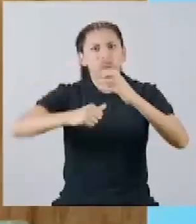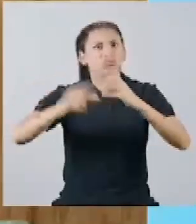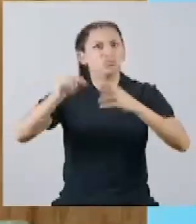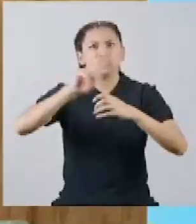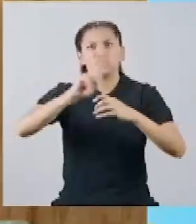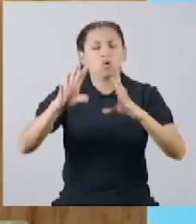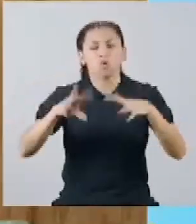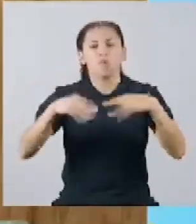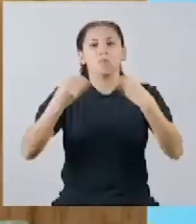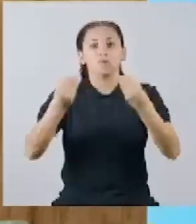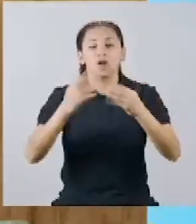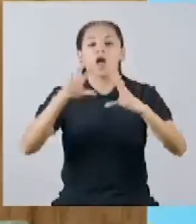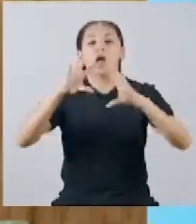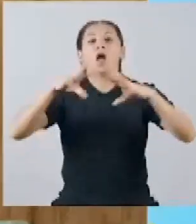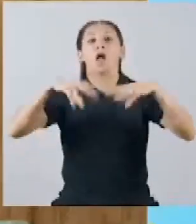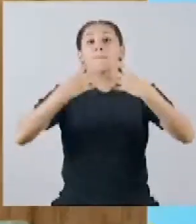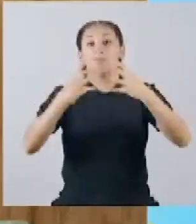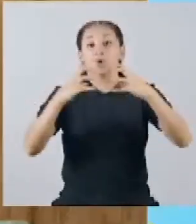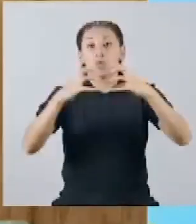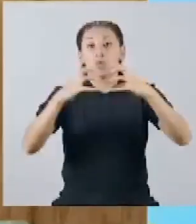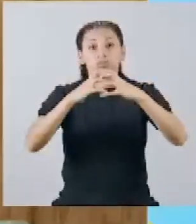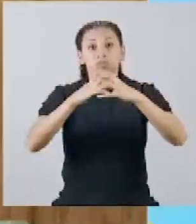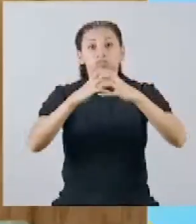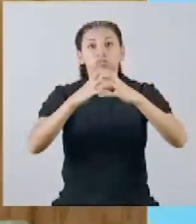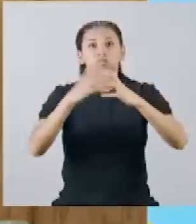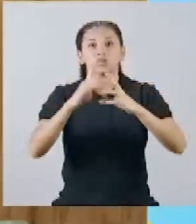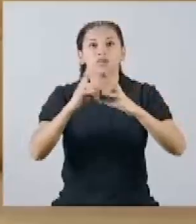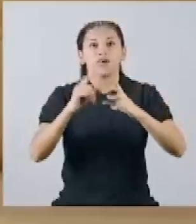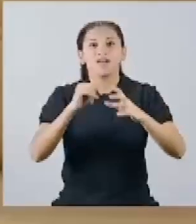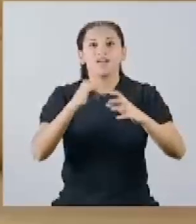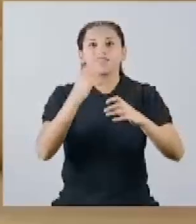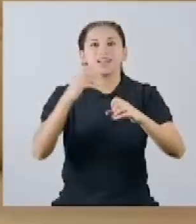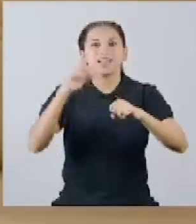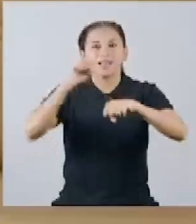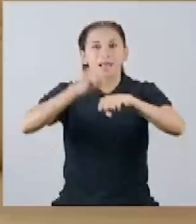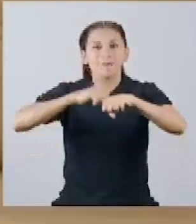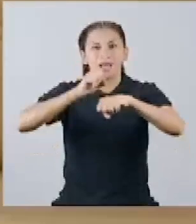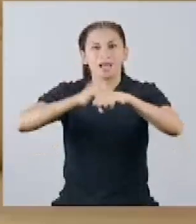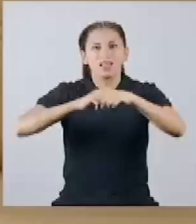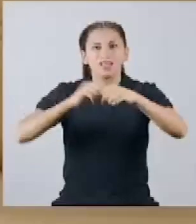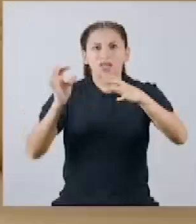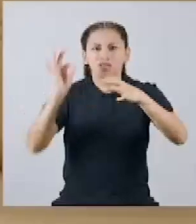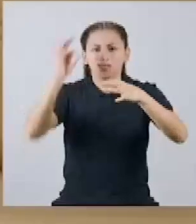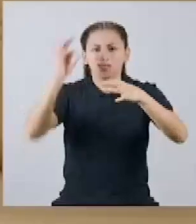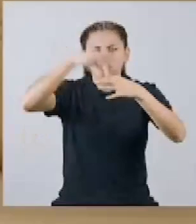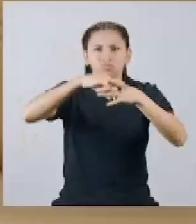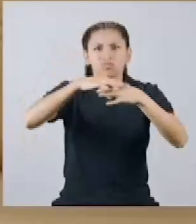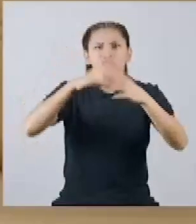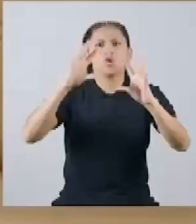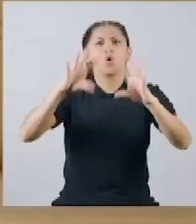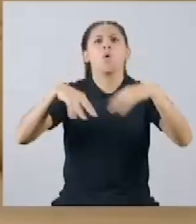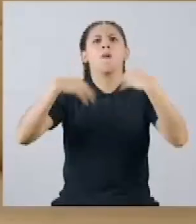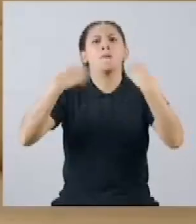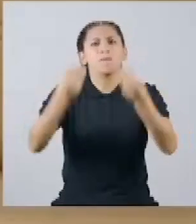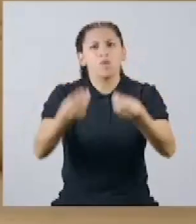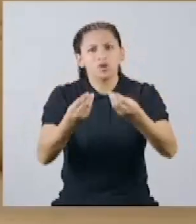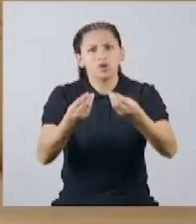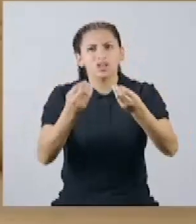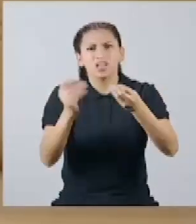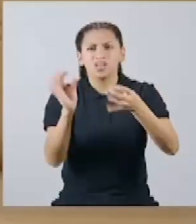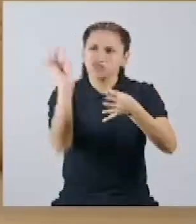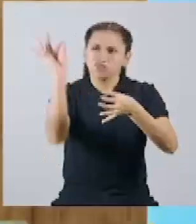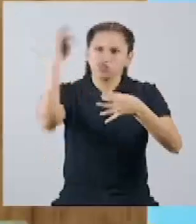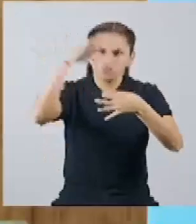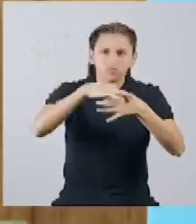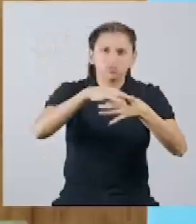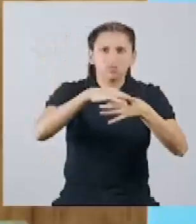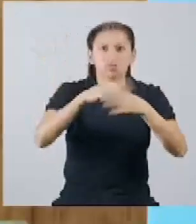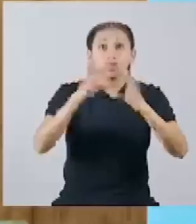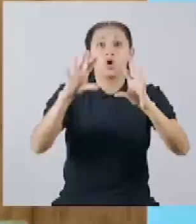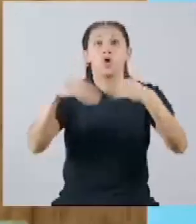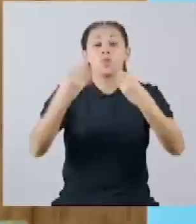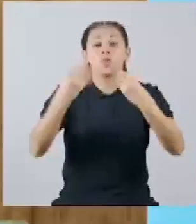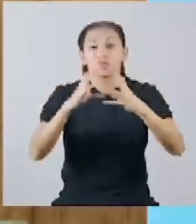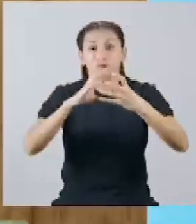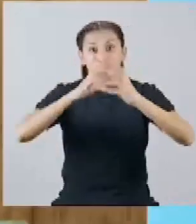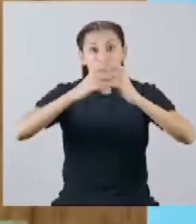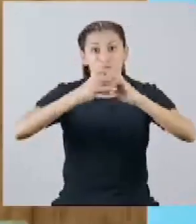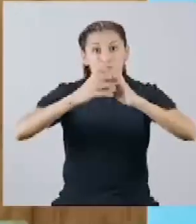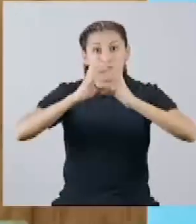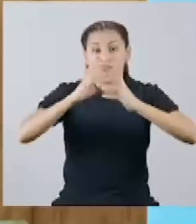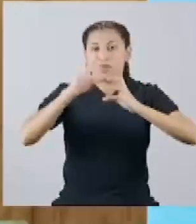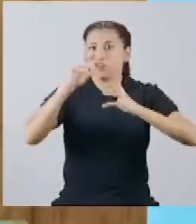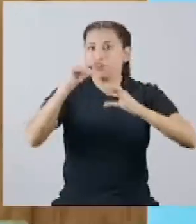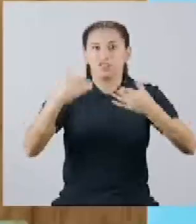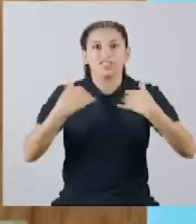encontraba obstruida con virutas de metal. ¿Y por qué se encontraba obstruida con virutas de metal? Porque la bomba no tiene